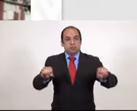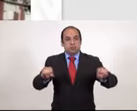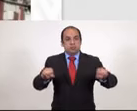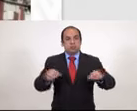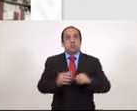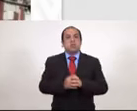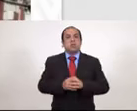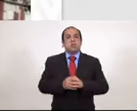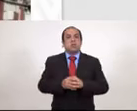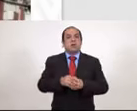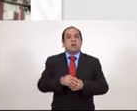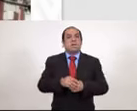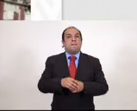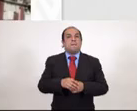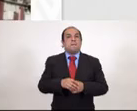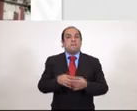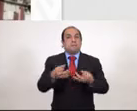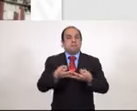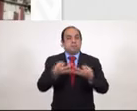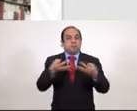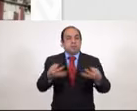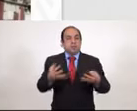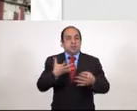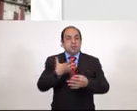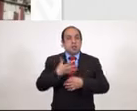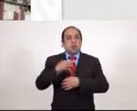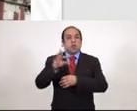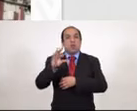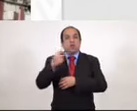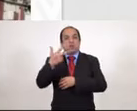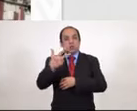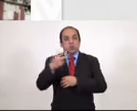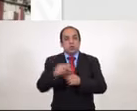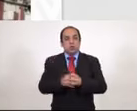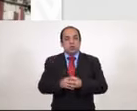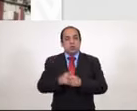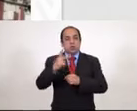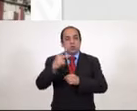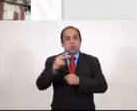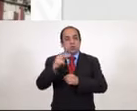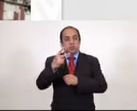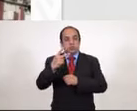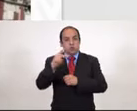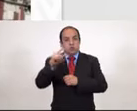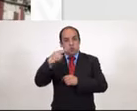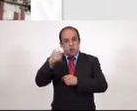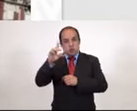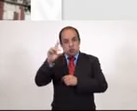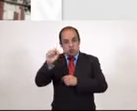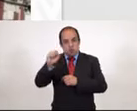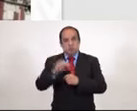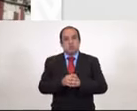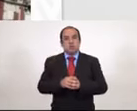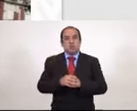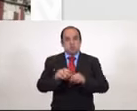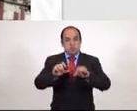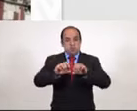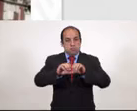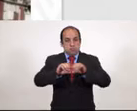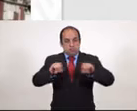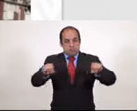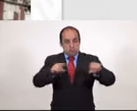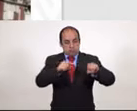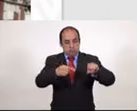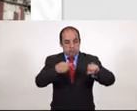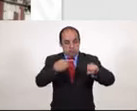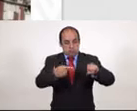pretensado de 48 pulgadas de diámetro, es decir, 1.22 metros de diámetro, que conduce un